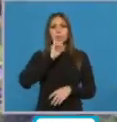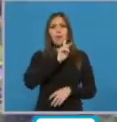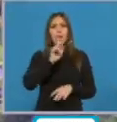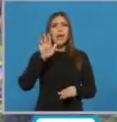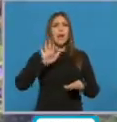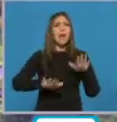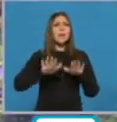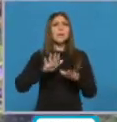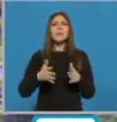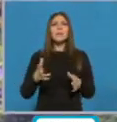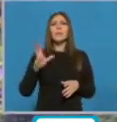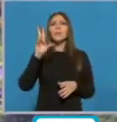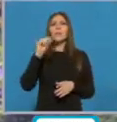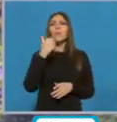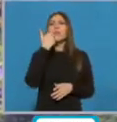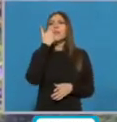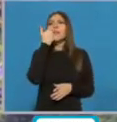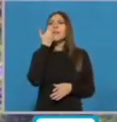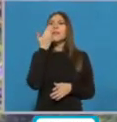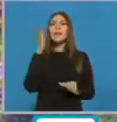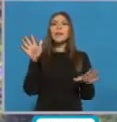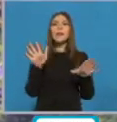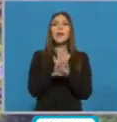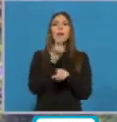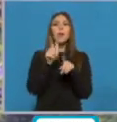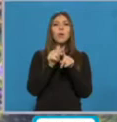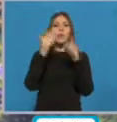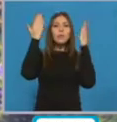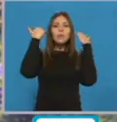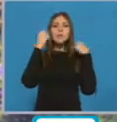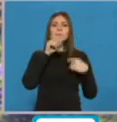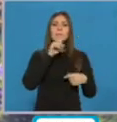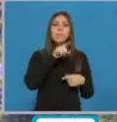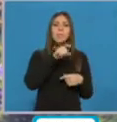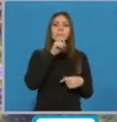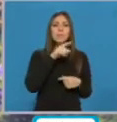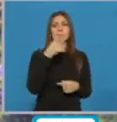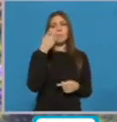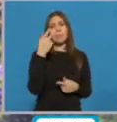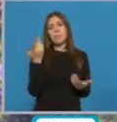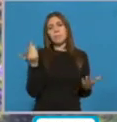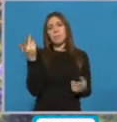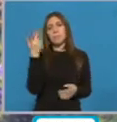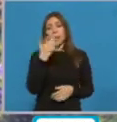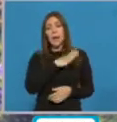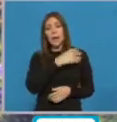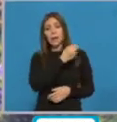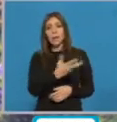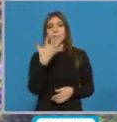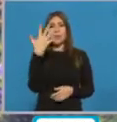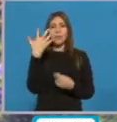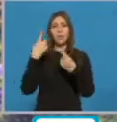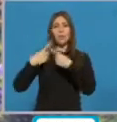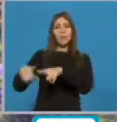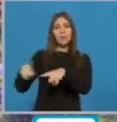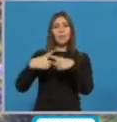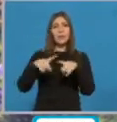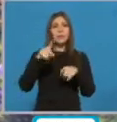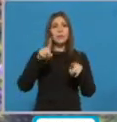veces no nos atrevemos a cambiar el color, pero existen 5 situaciones muy importantes